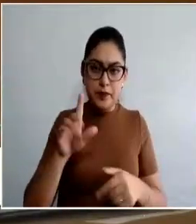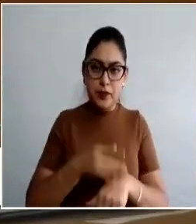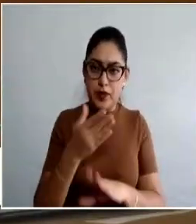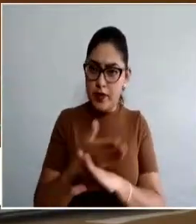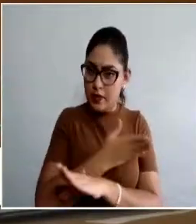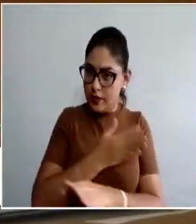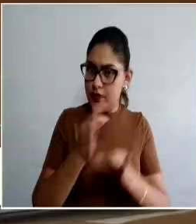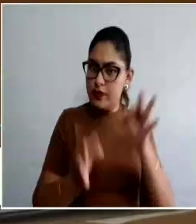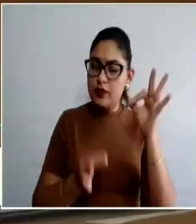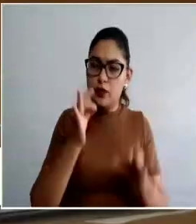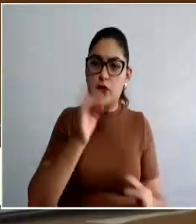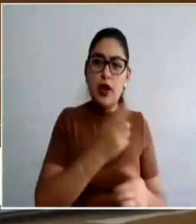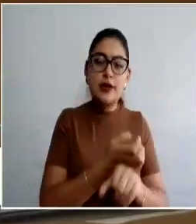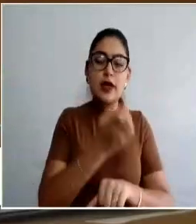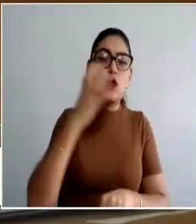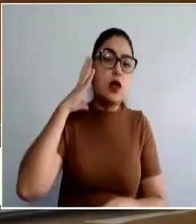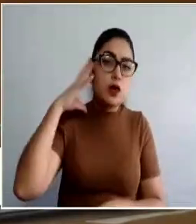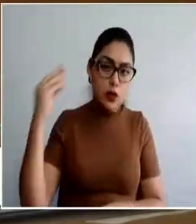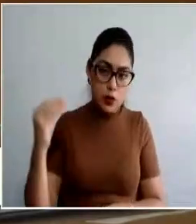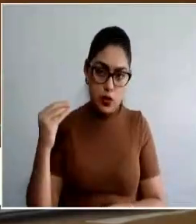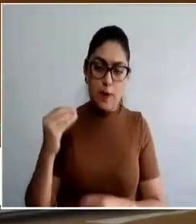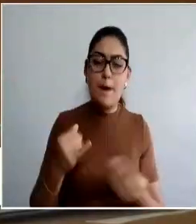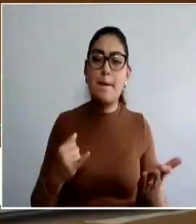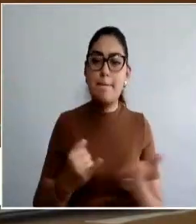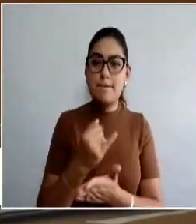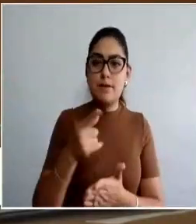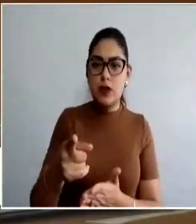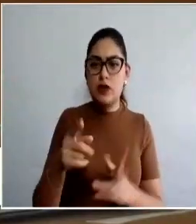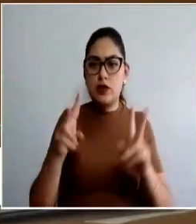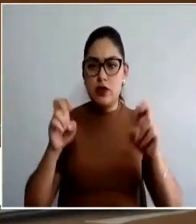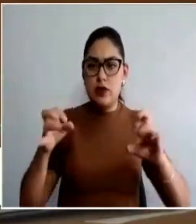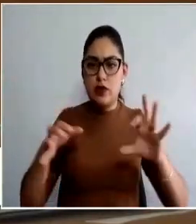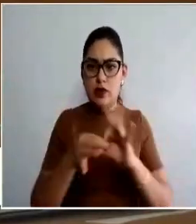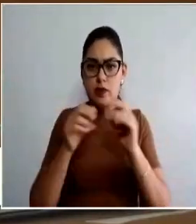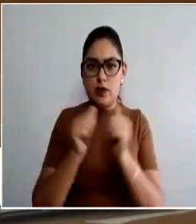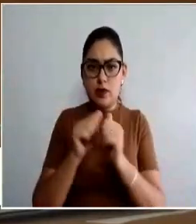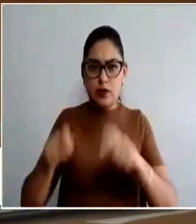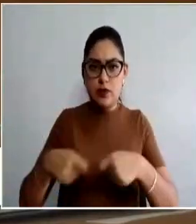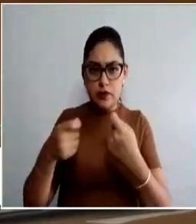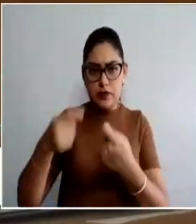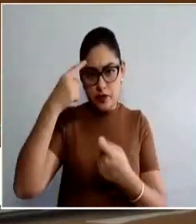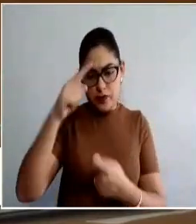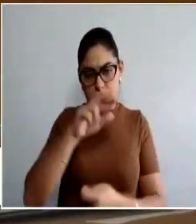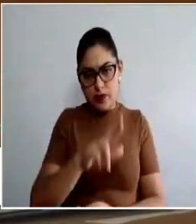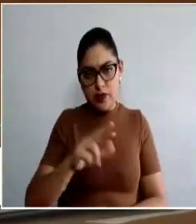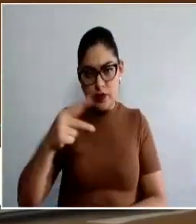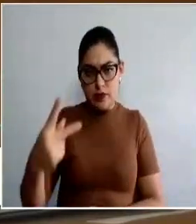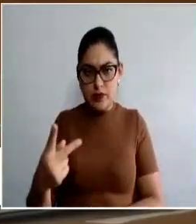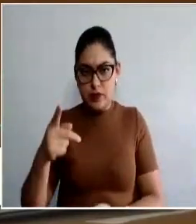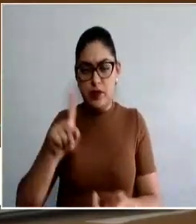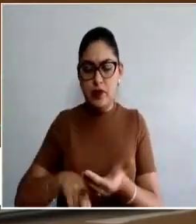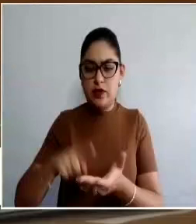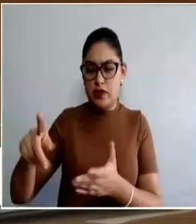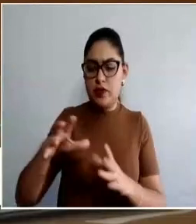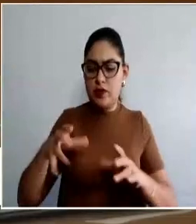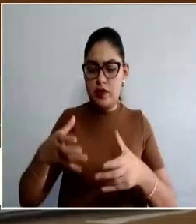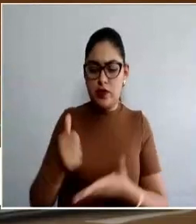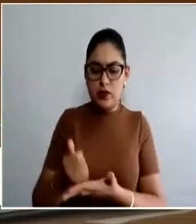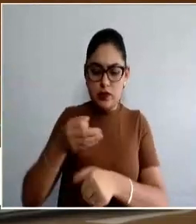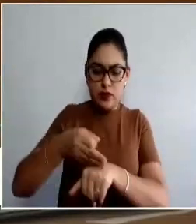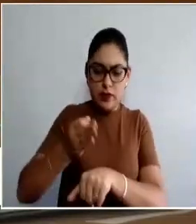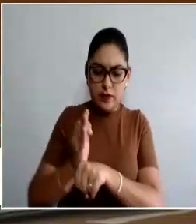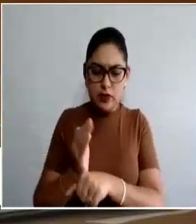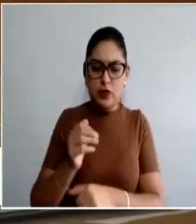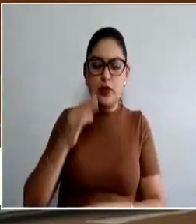del Estado de Colima en la cual se resolvió lo relativo a la asignación de regidurías por representación proporcional del ayuntamiento de mazanillo la consulta propone confirmar la